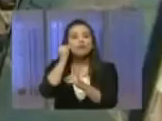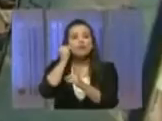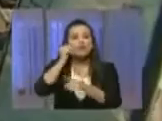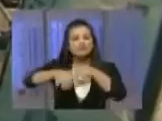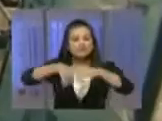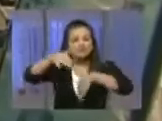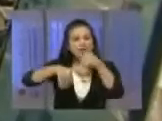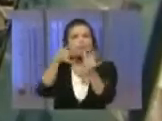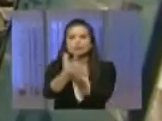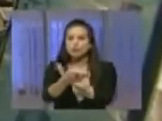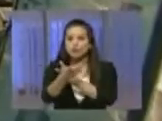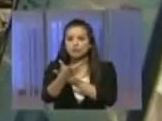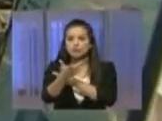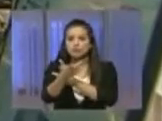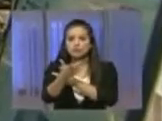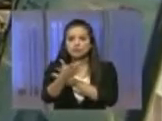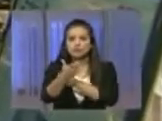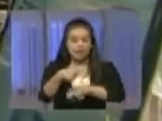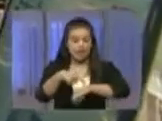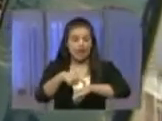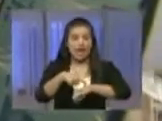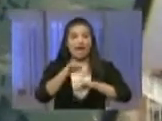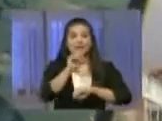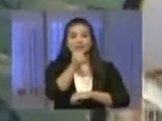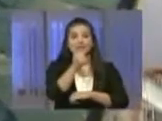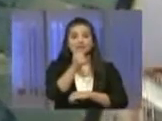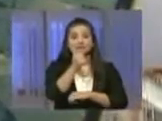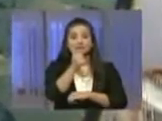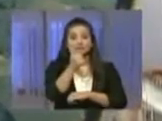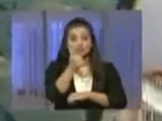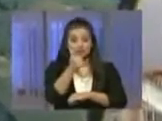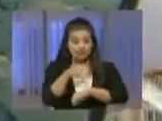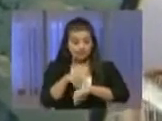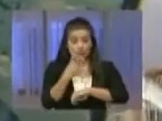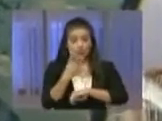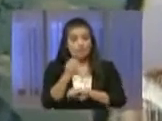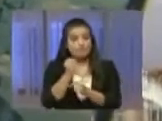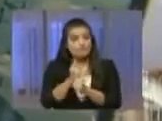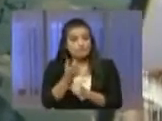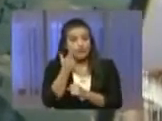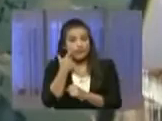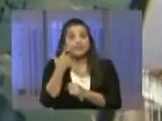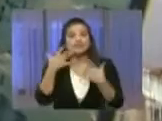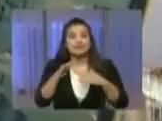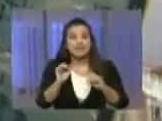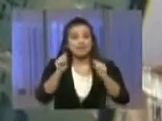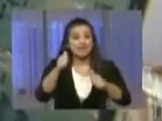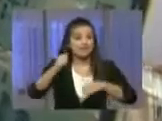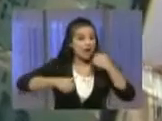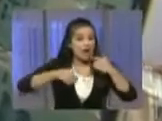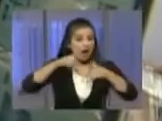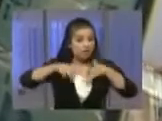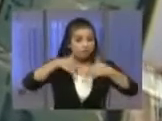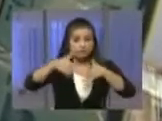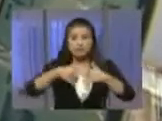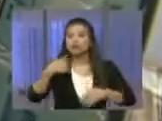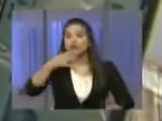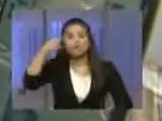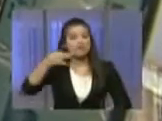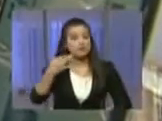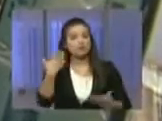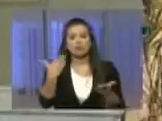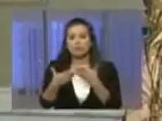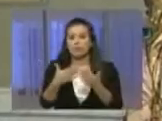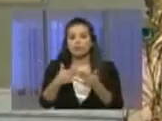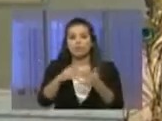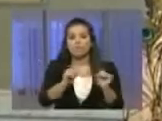natación 10 y cu estamos pendientes si se da la competencia de natación así está en vivo quien est en vivo la